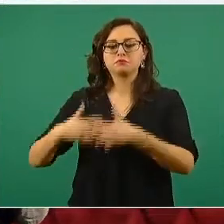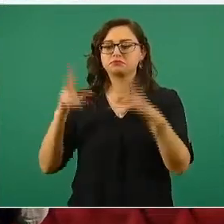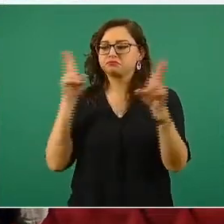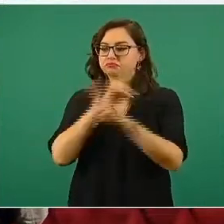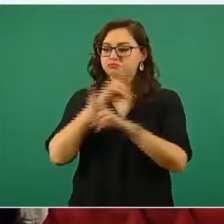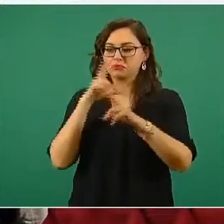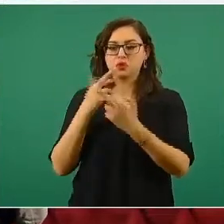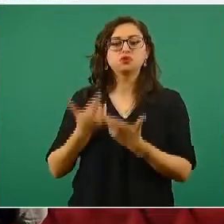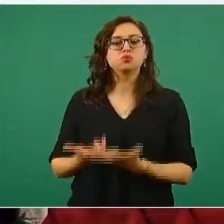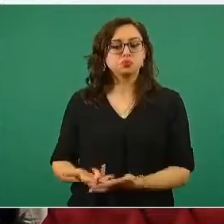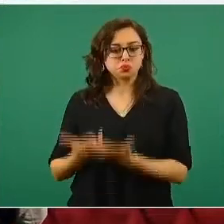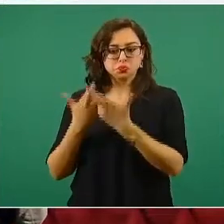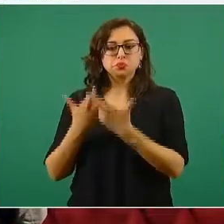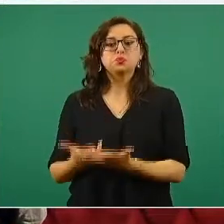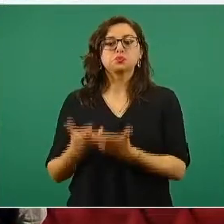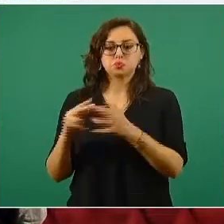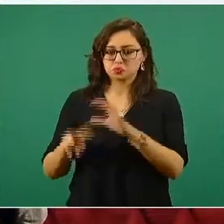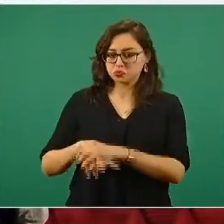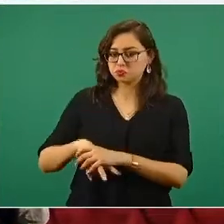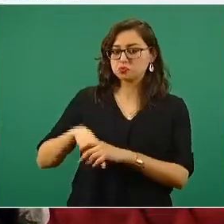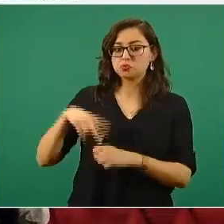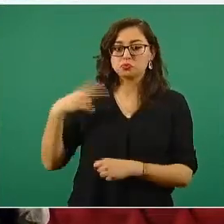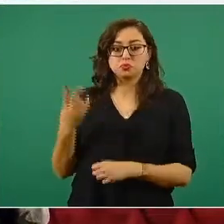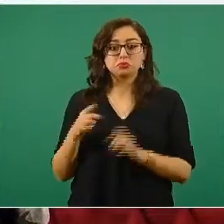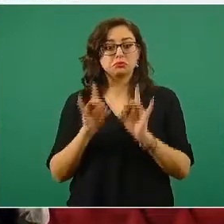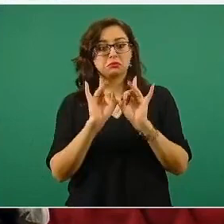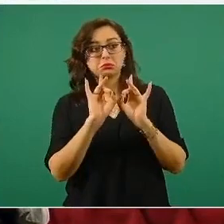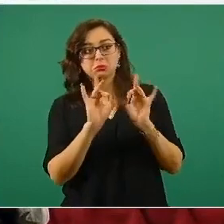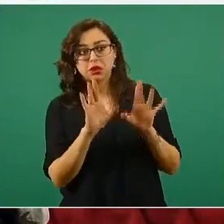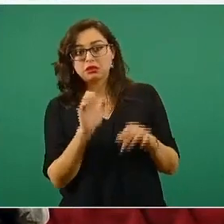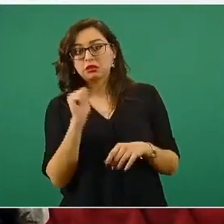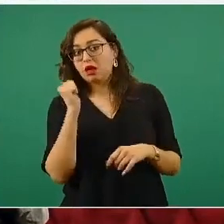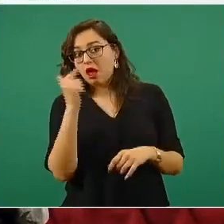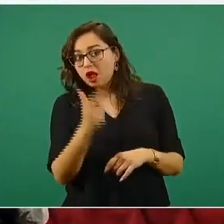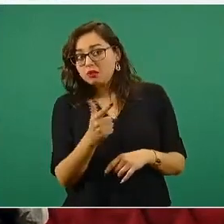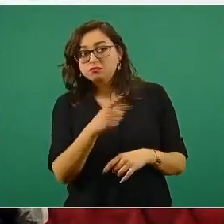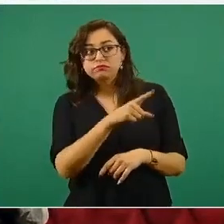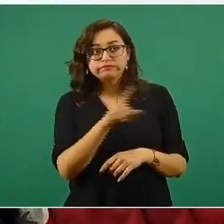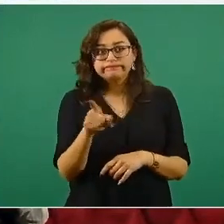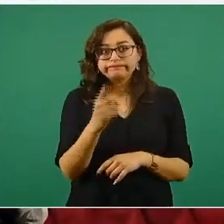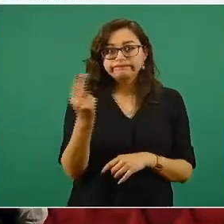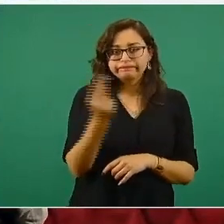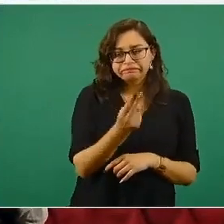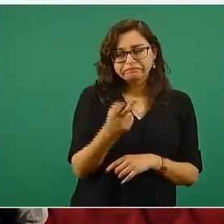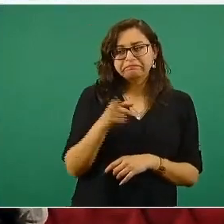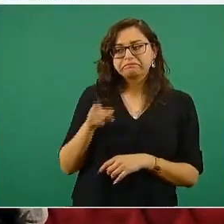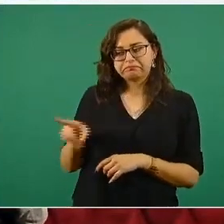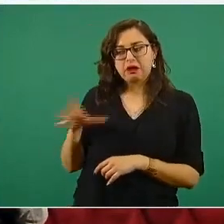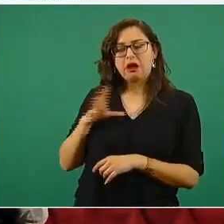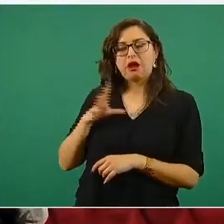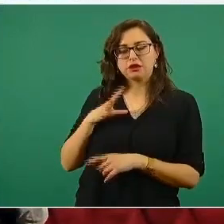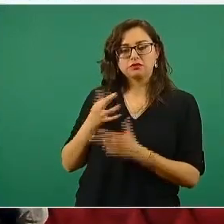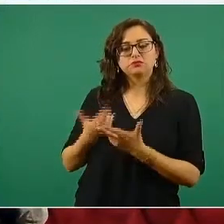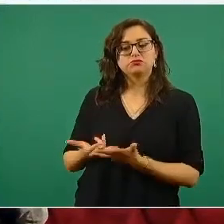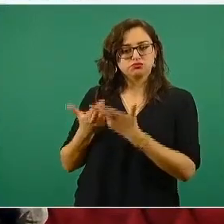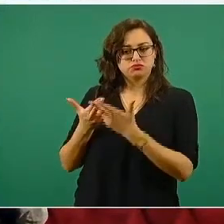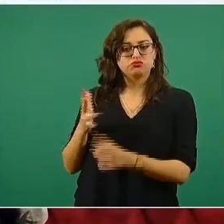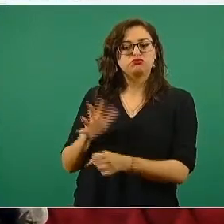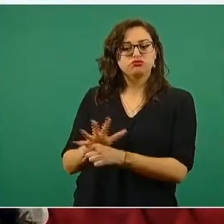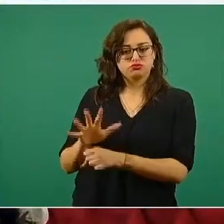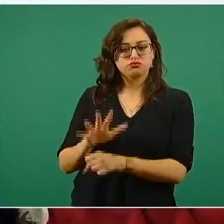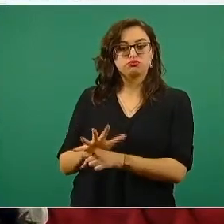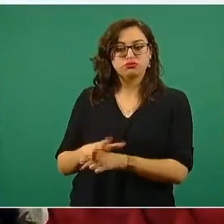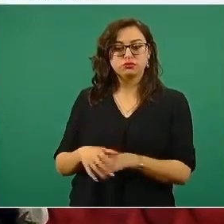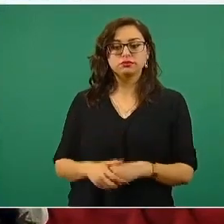y que por lo tanto también estarían obviamente listas y disponibles para poder recibir a las personas que tienen las